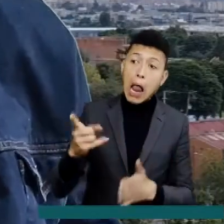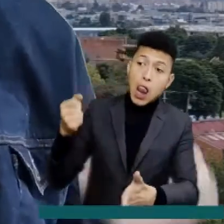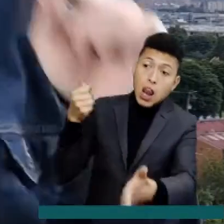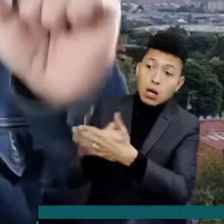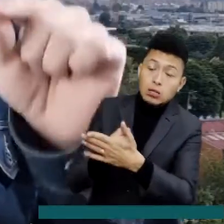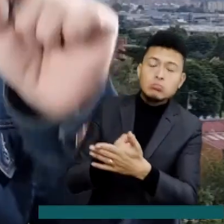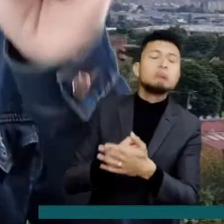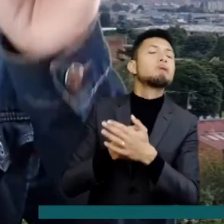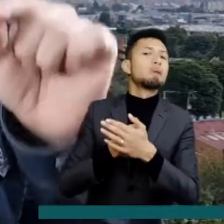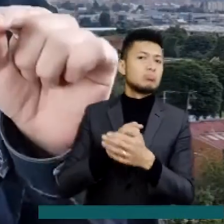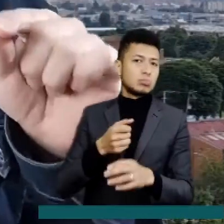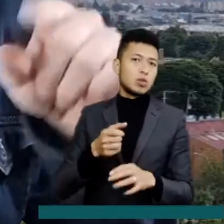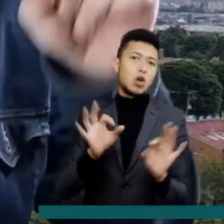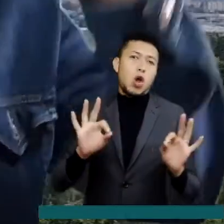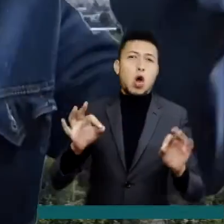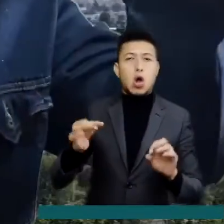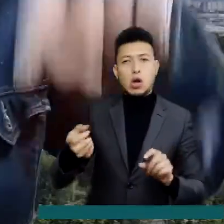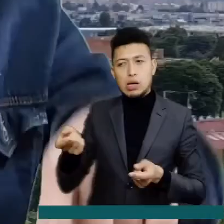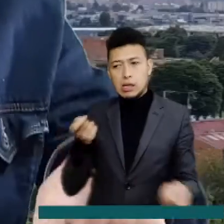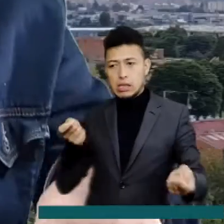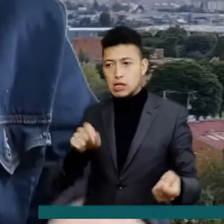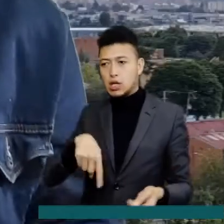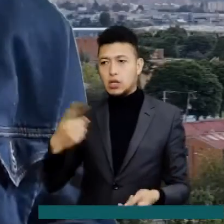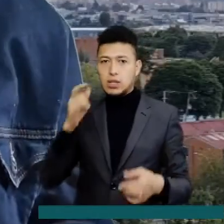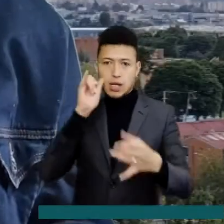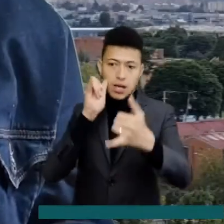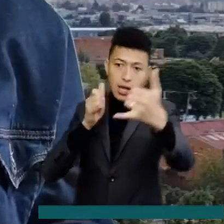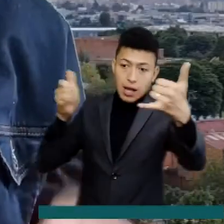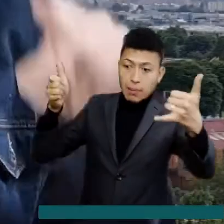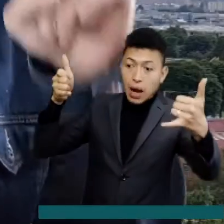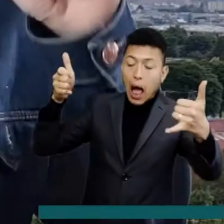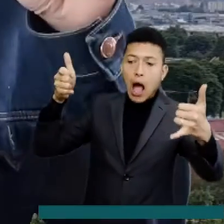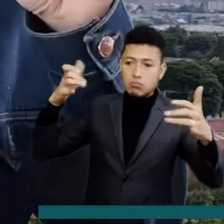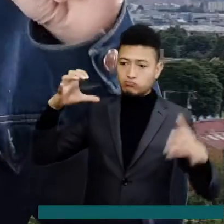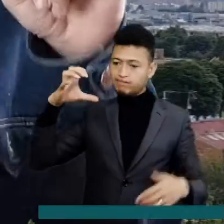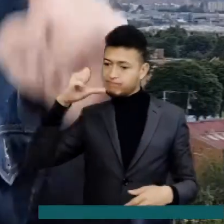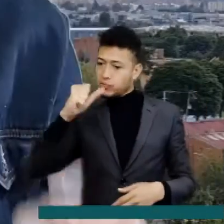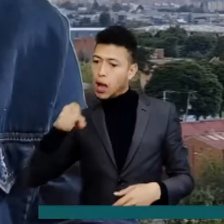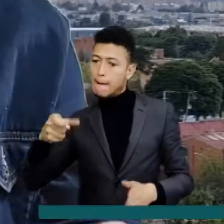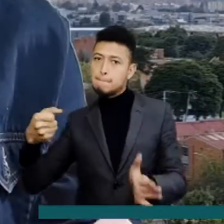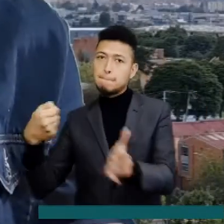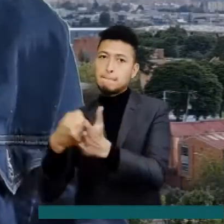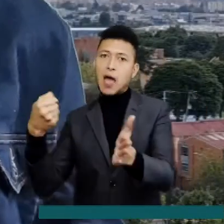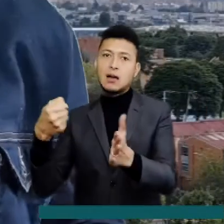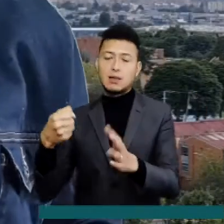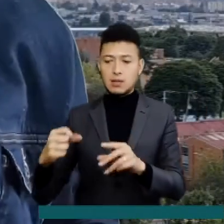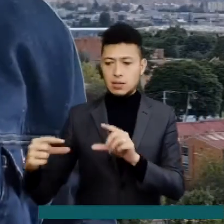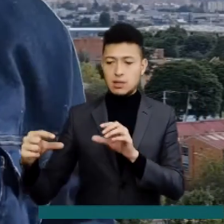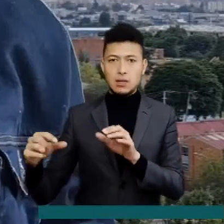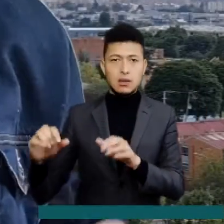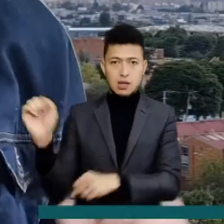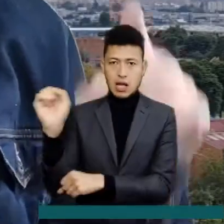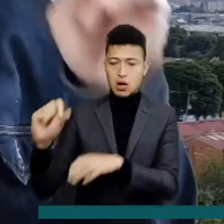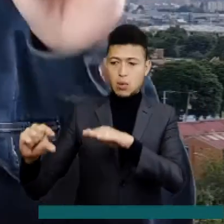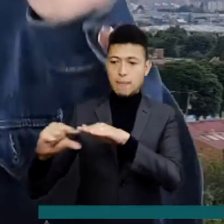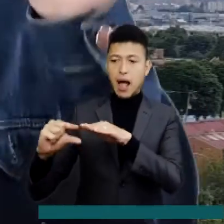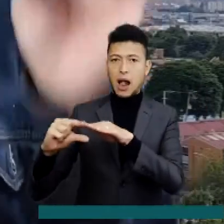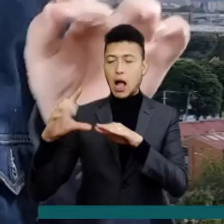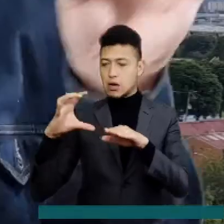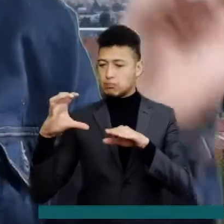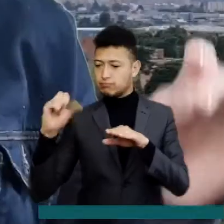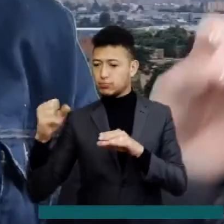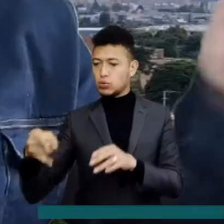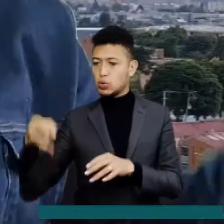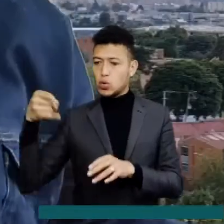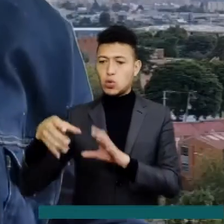accidente y otra cosa una cámara que sabe que un accidente que puede reconocerlas de los vehículos involucrados que